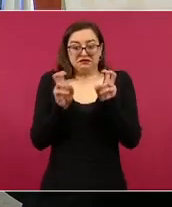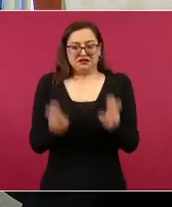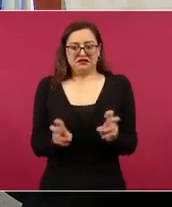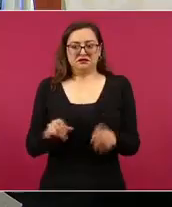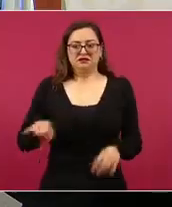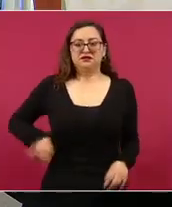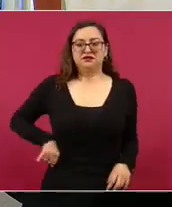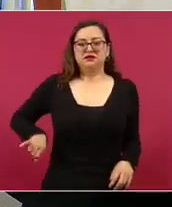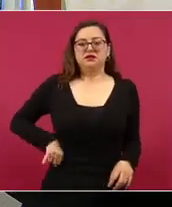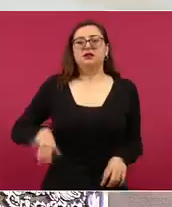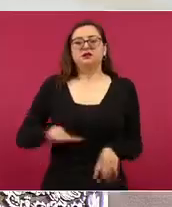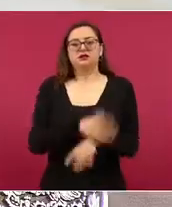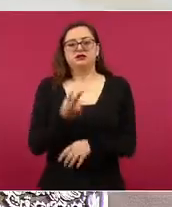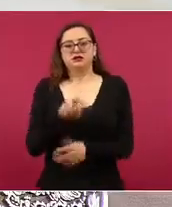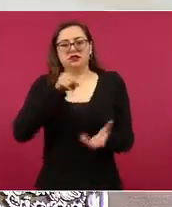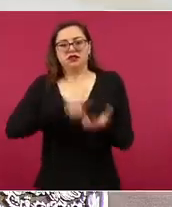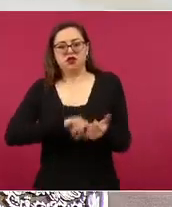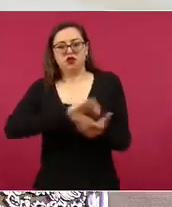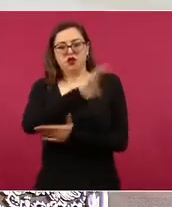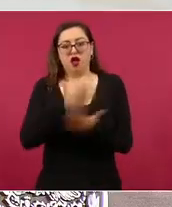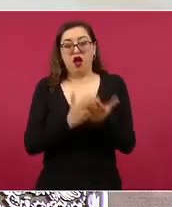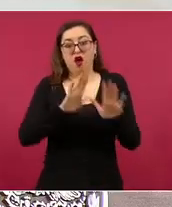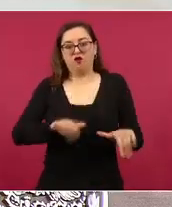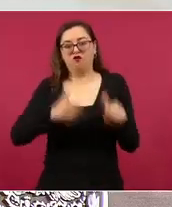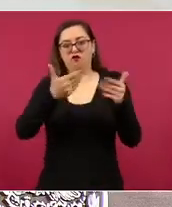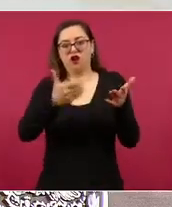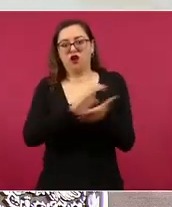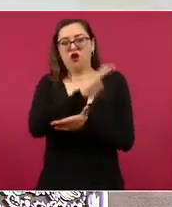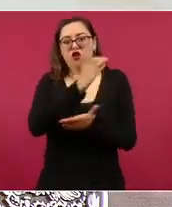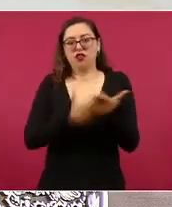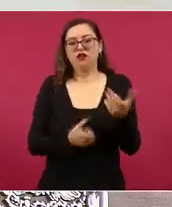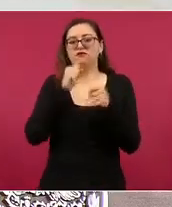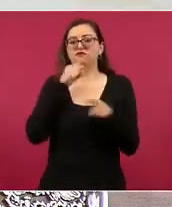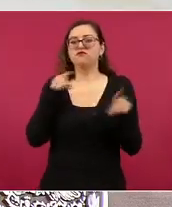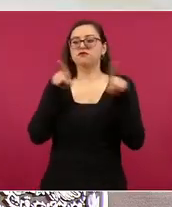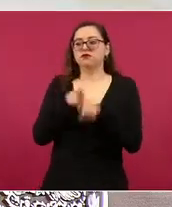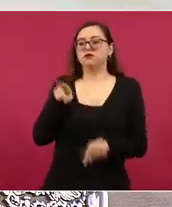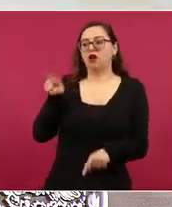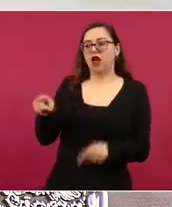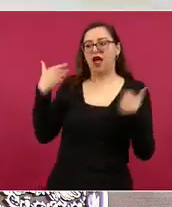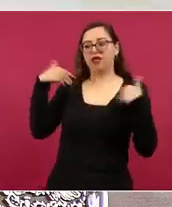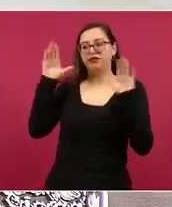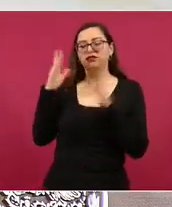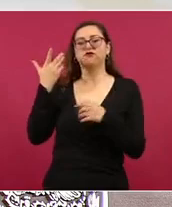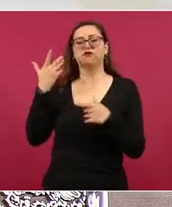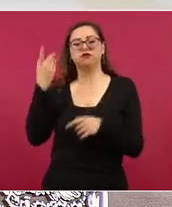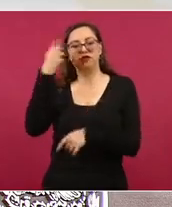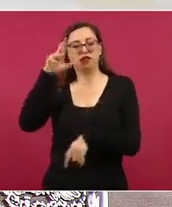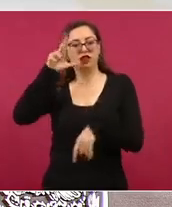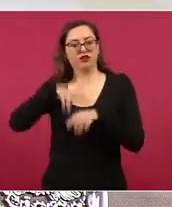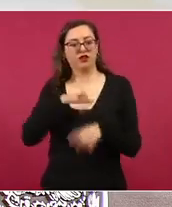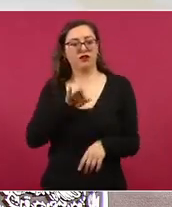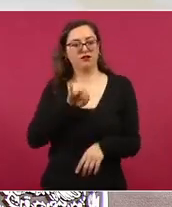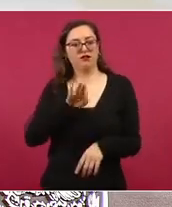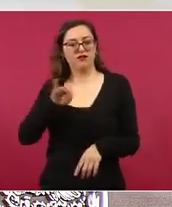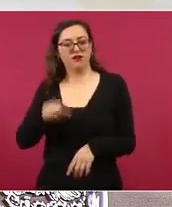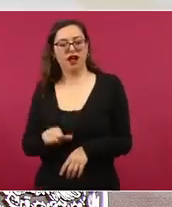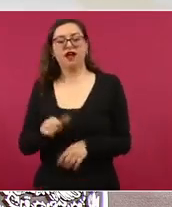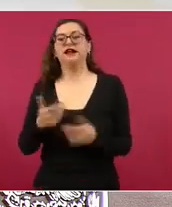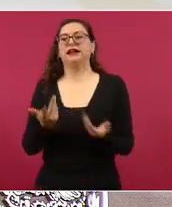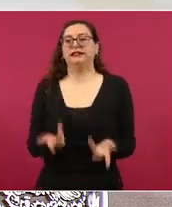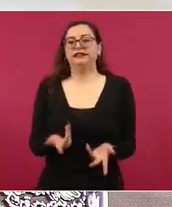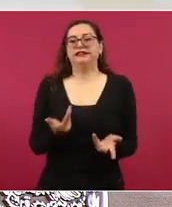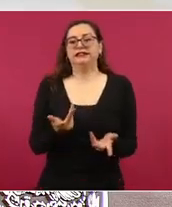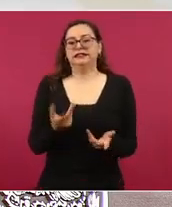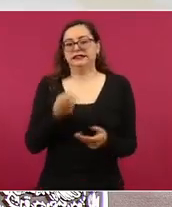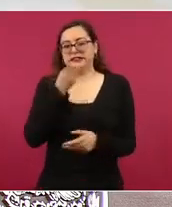Mexicana de Fútbol, con un director de, con un presidente de club. Y este, y bueno, pues complementando la